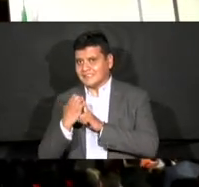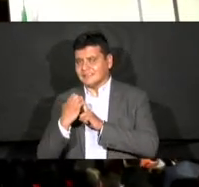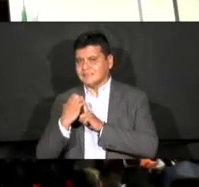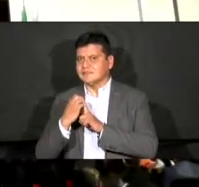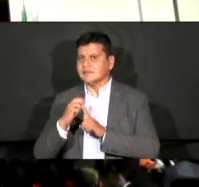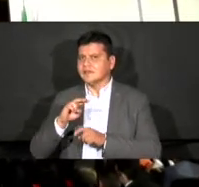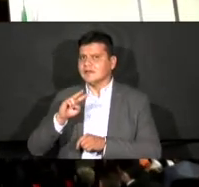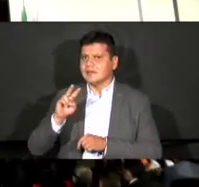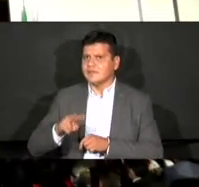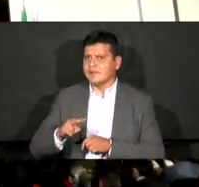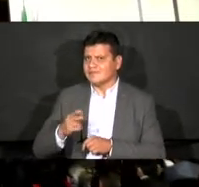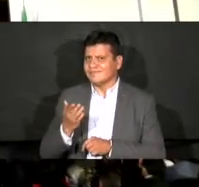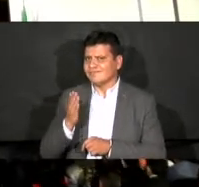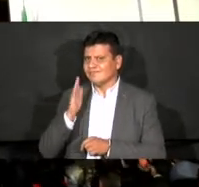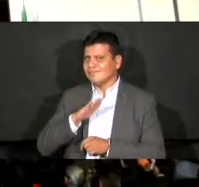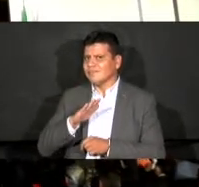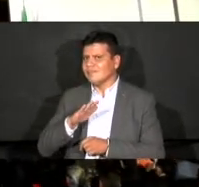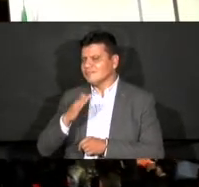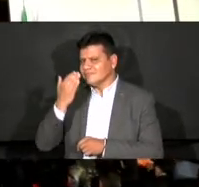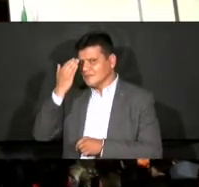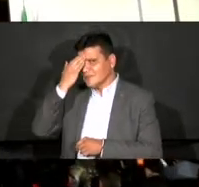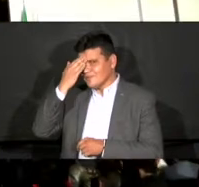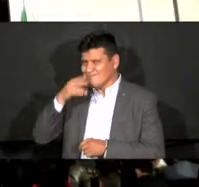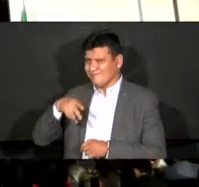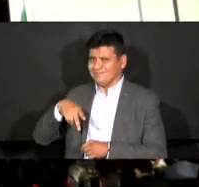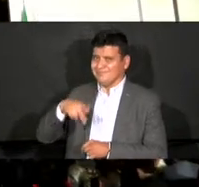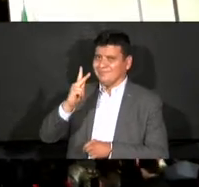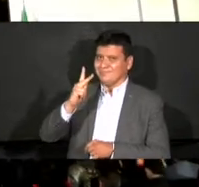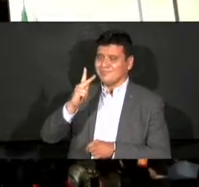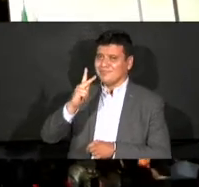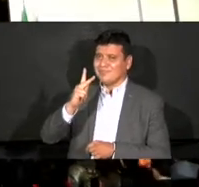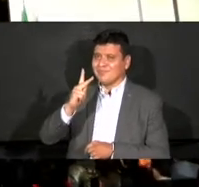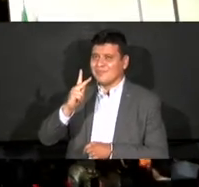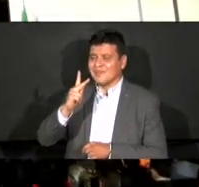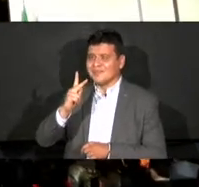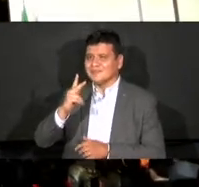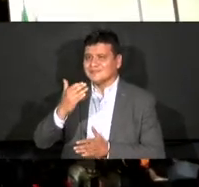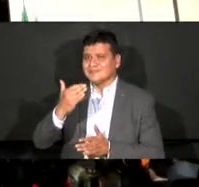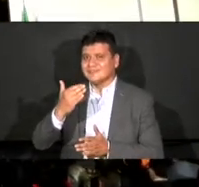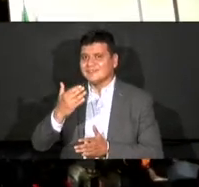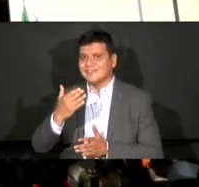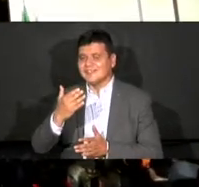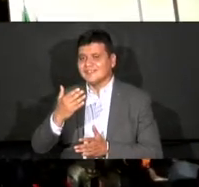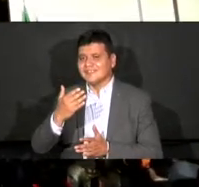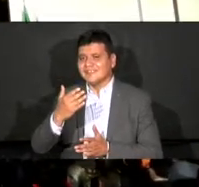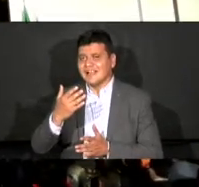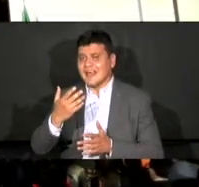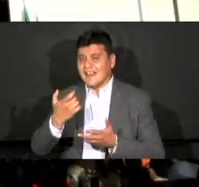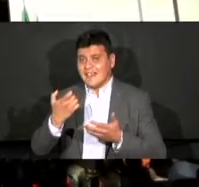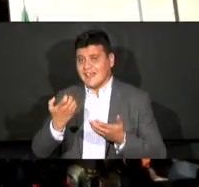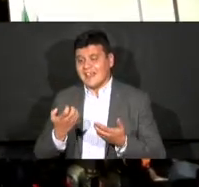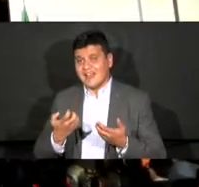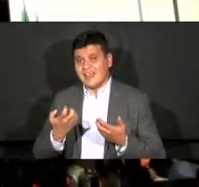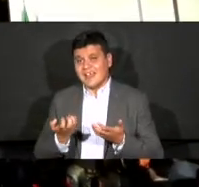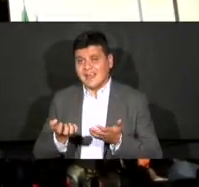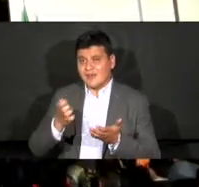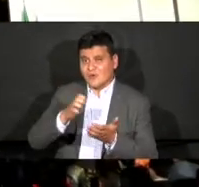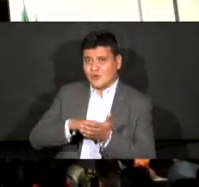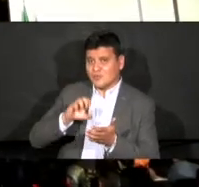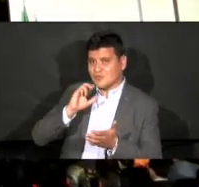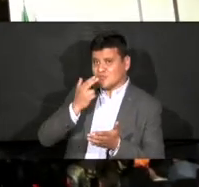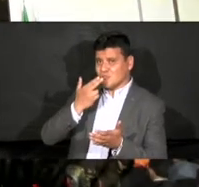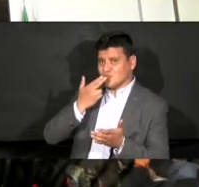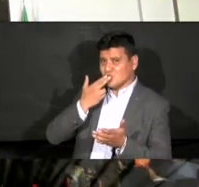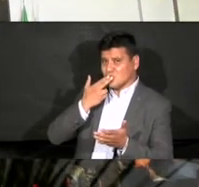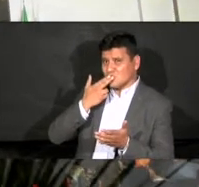en la que nos entregan el Estado es mucho peor de la que siempre nos dijeron. Si bien la deuda de